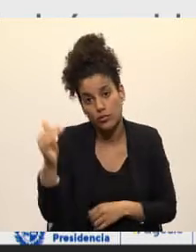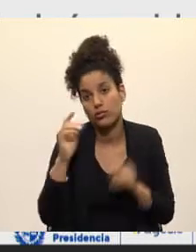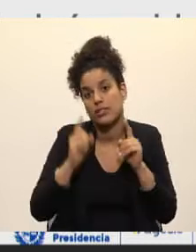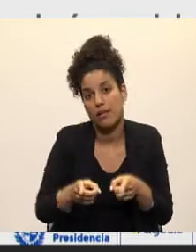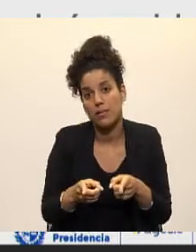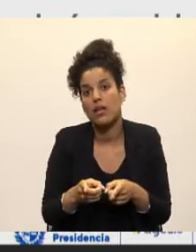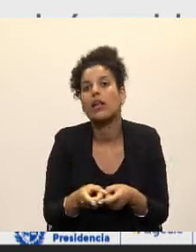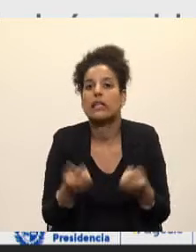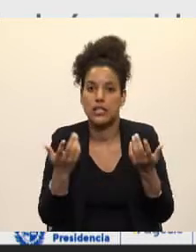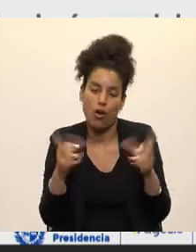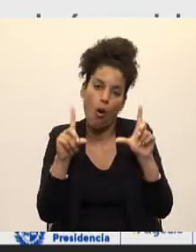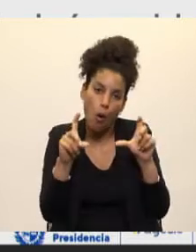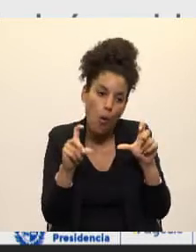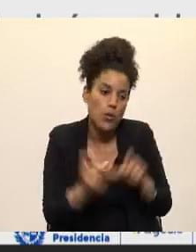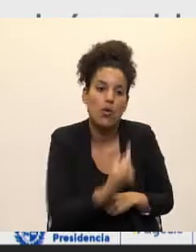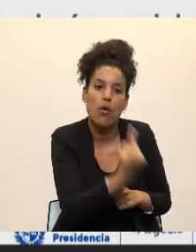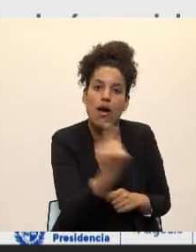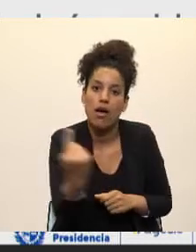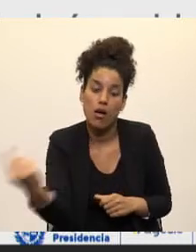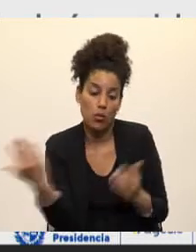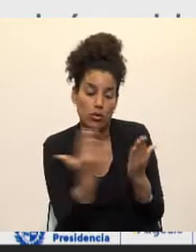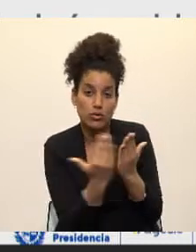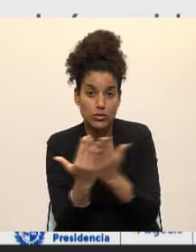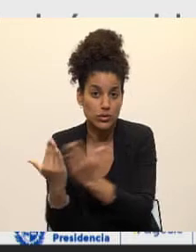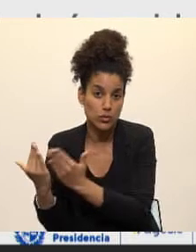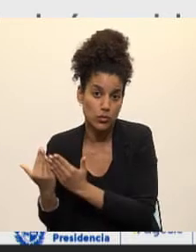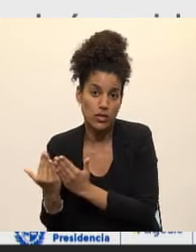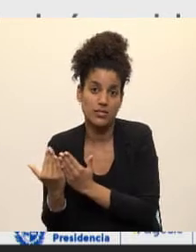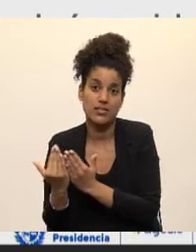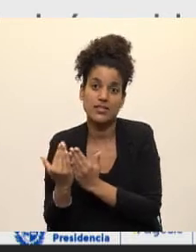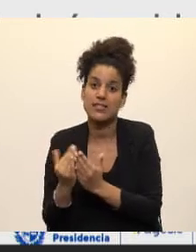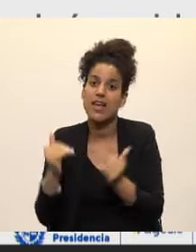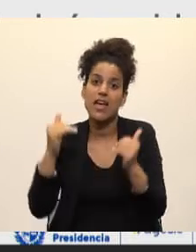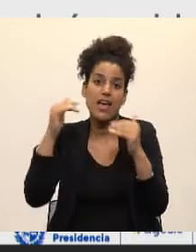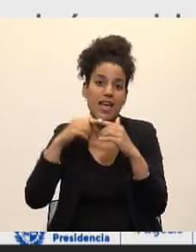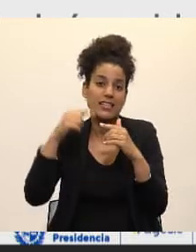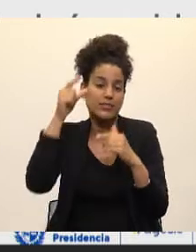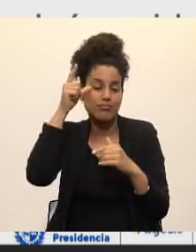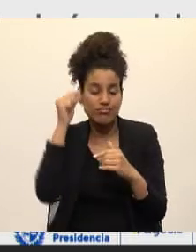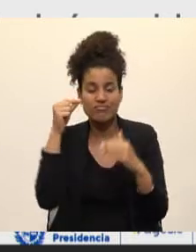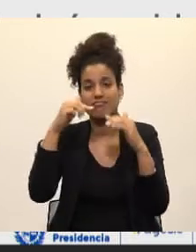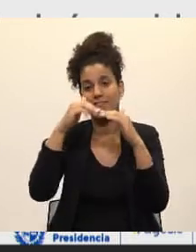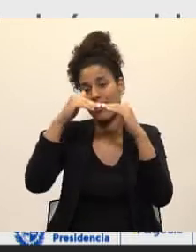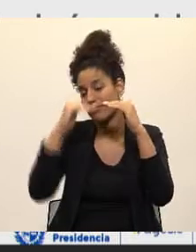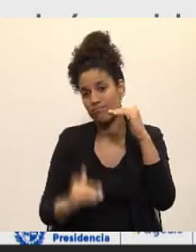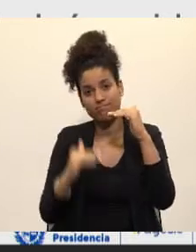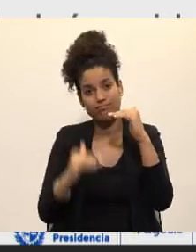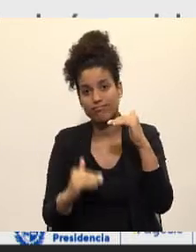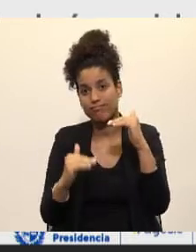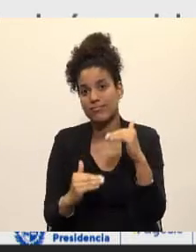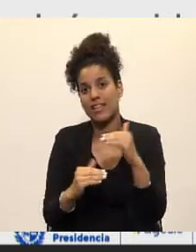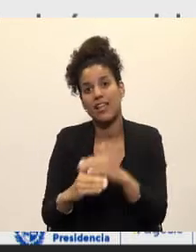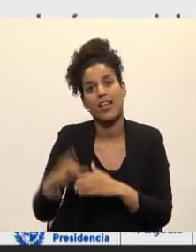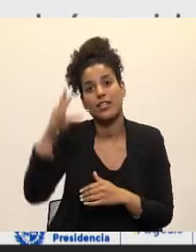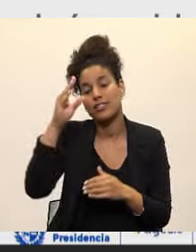los estudiantes, da como resultado retraso y aumento en brechas en los logros de